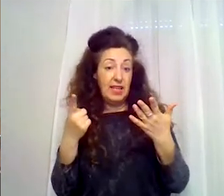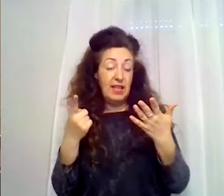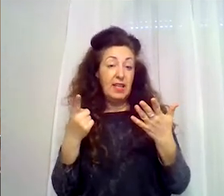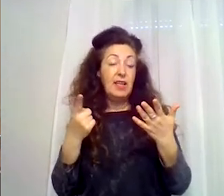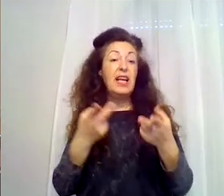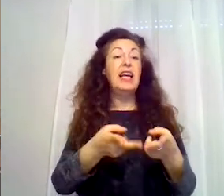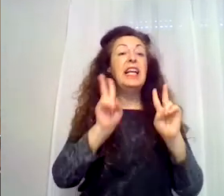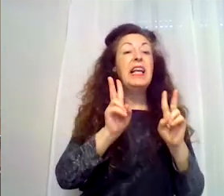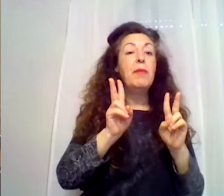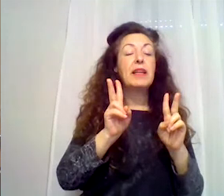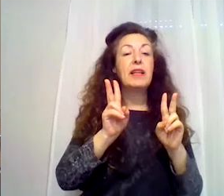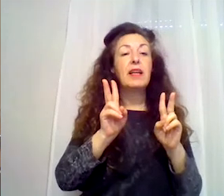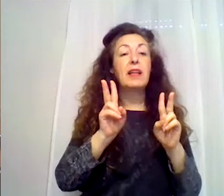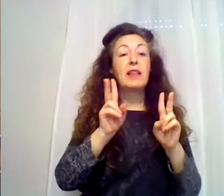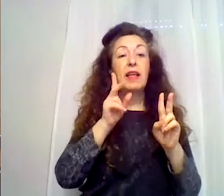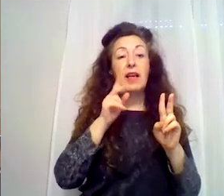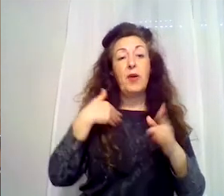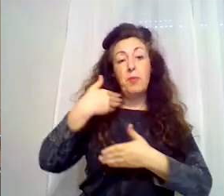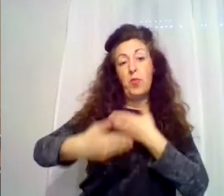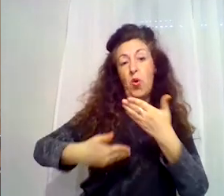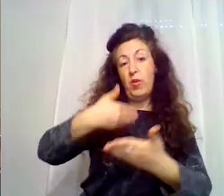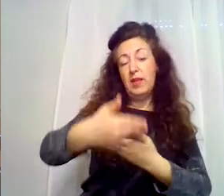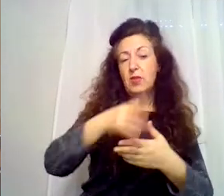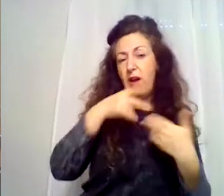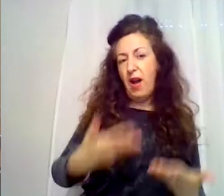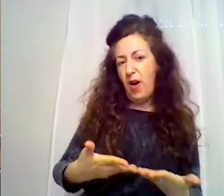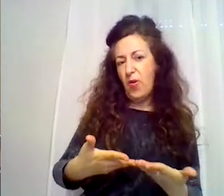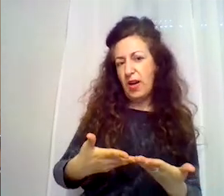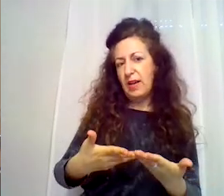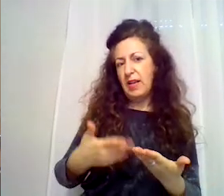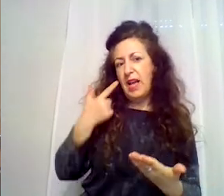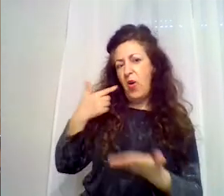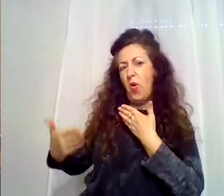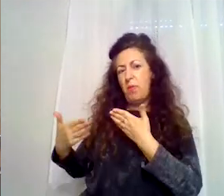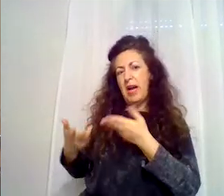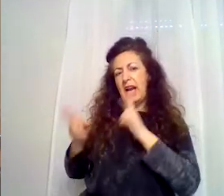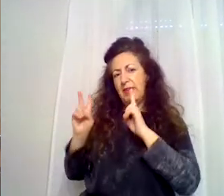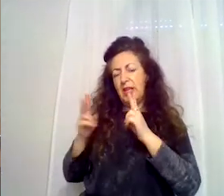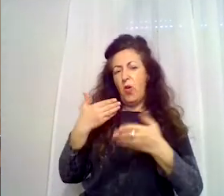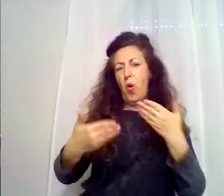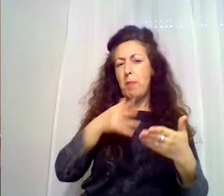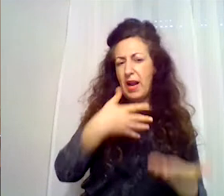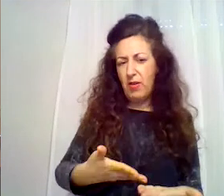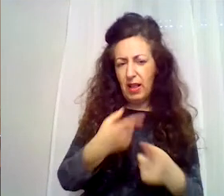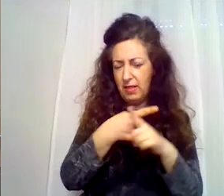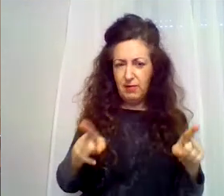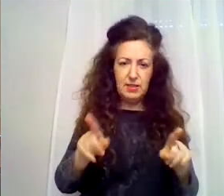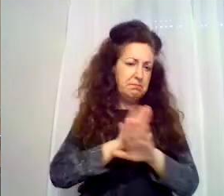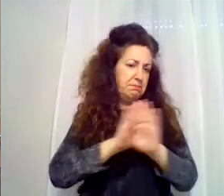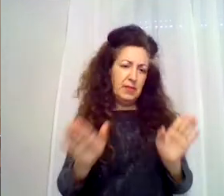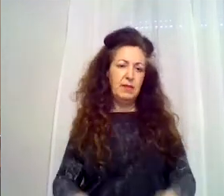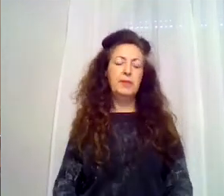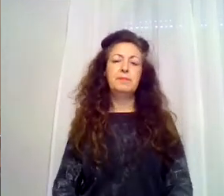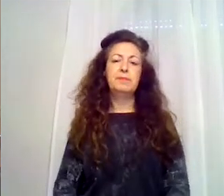reina era una mujer. O, en fin, existe una teoría de que no era una mujer, de que era un hombre disfrazado. Pero bueno, no entremos en